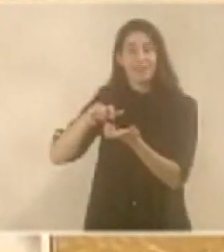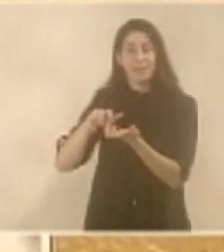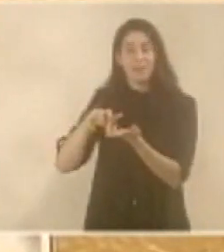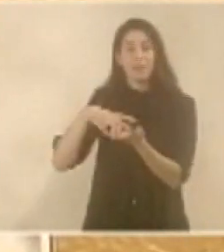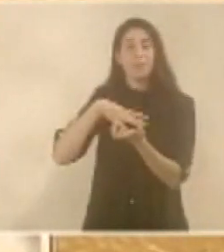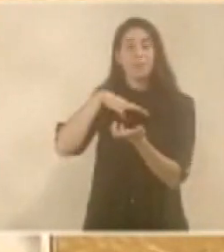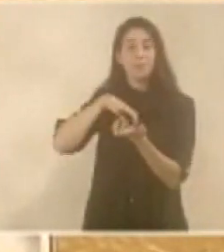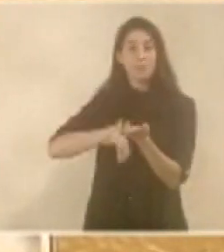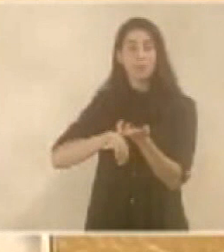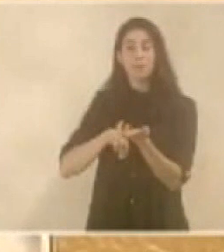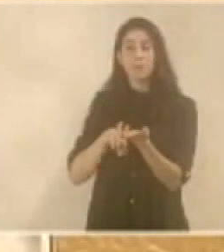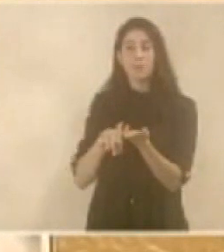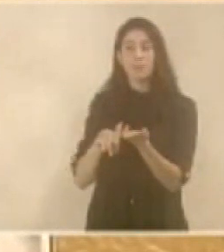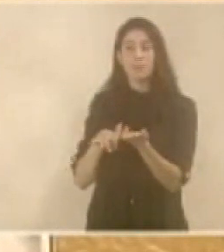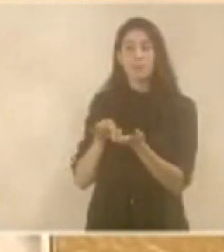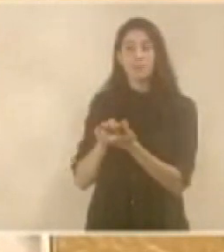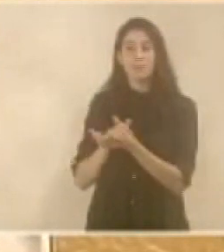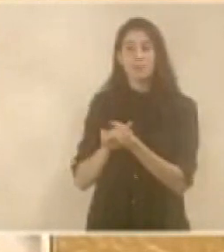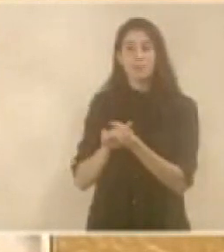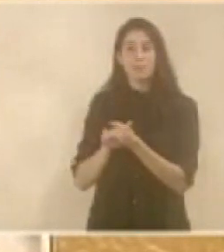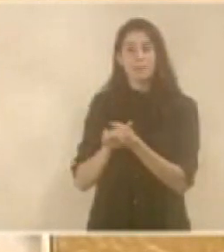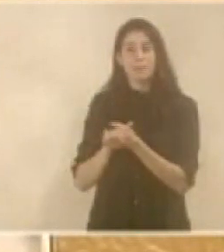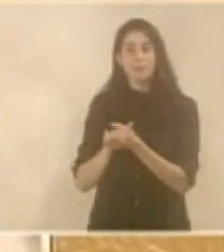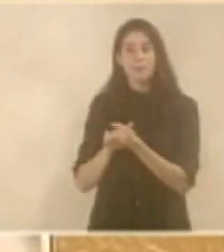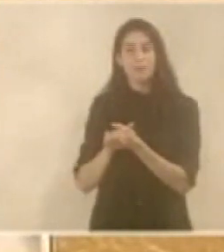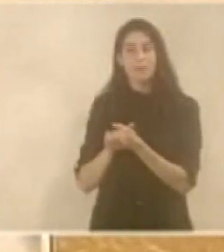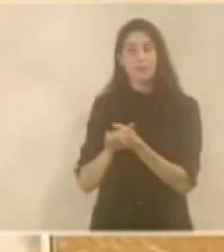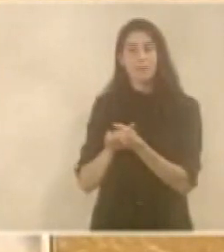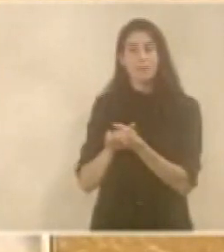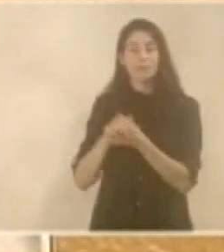Venezuela, el general Pablo Morillo. Conviene recordar